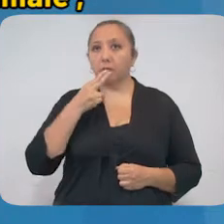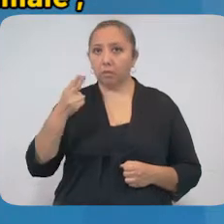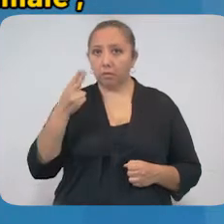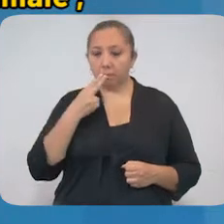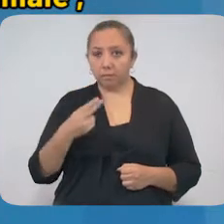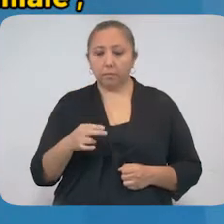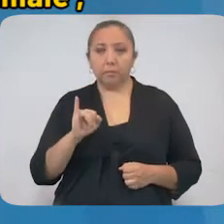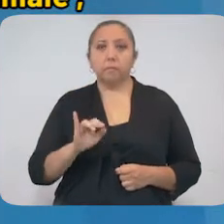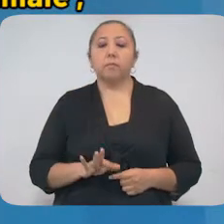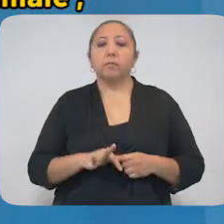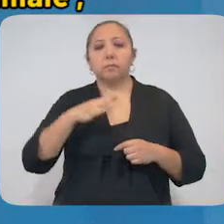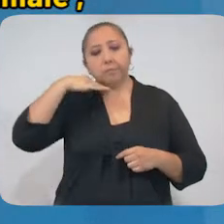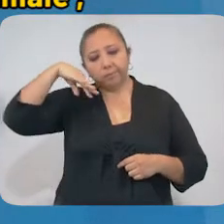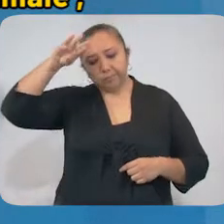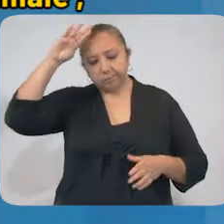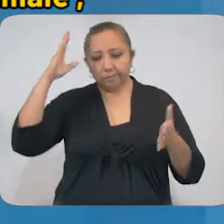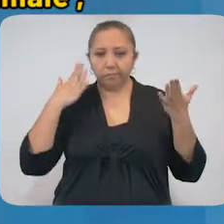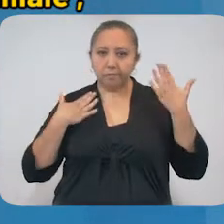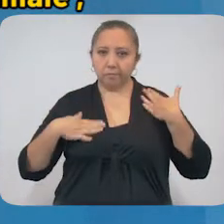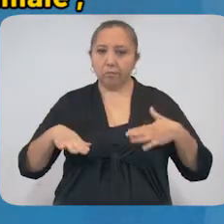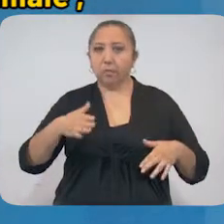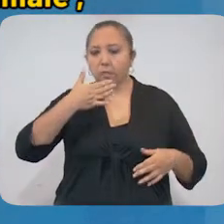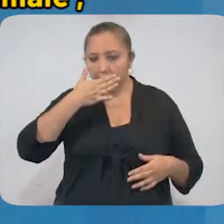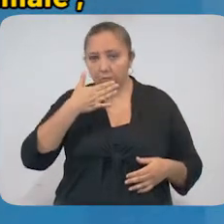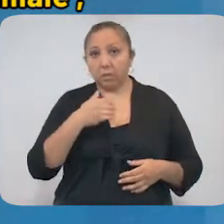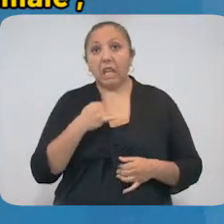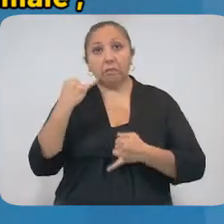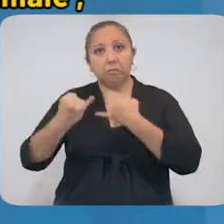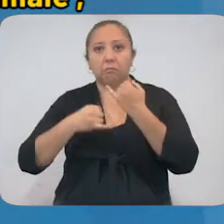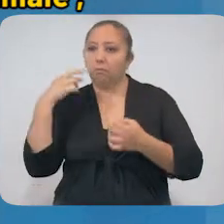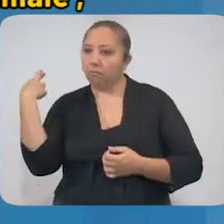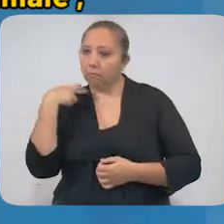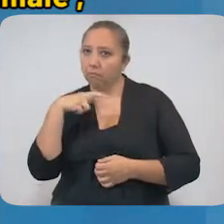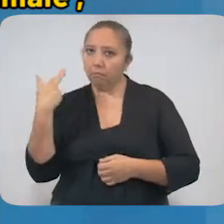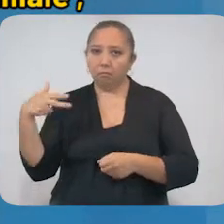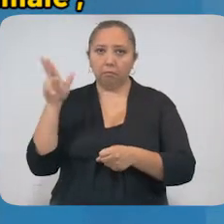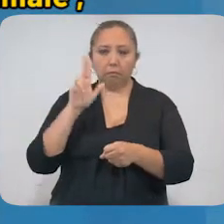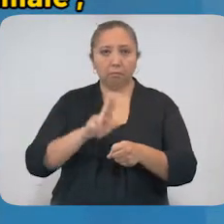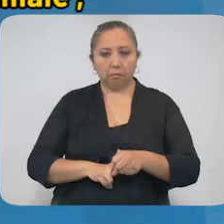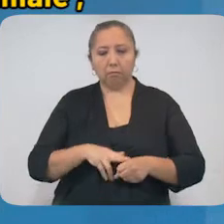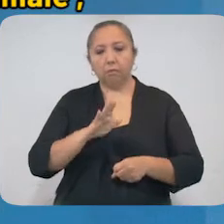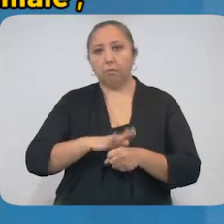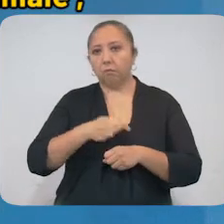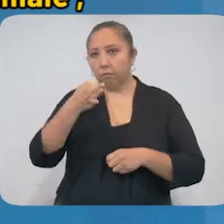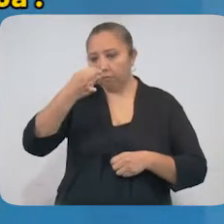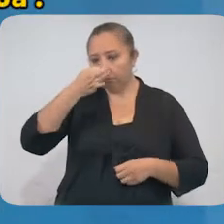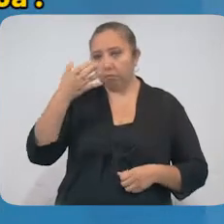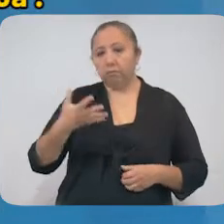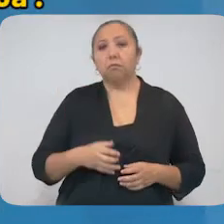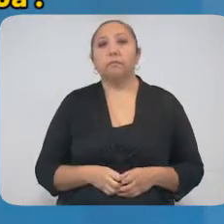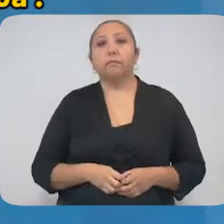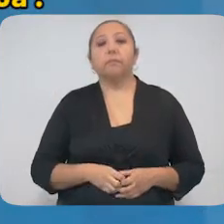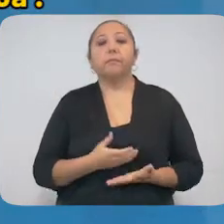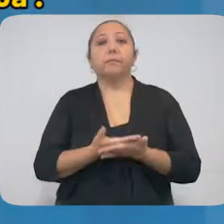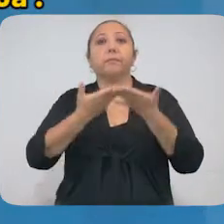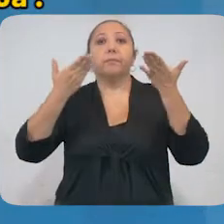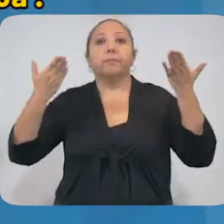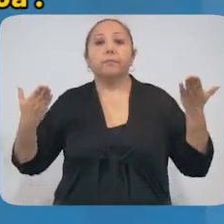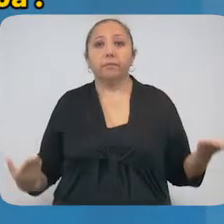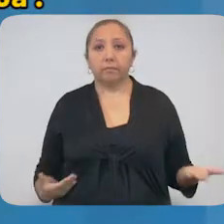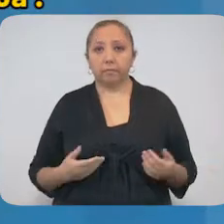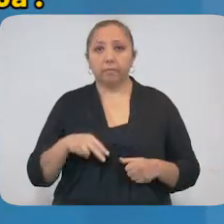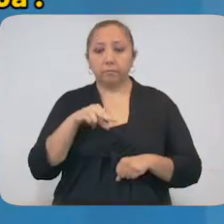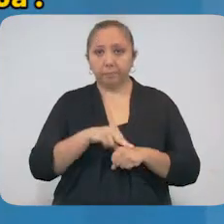tabaquismo, si presentan fiebre, cansancio o tos seca, acudir de inmediato al centro de salud más cercano. A continuación, el